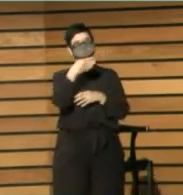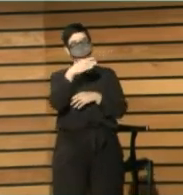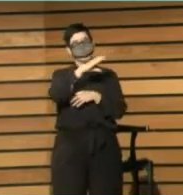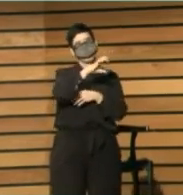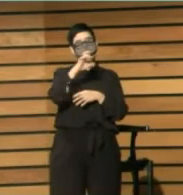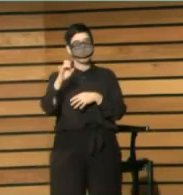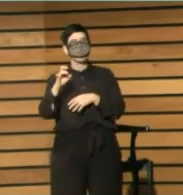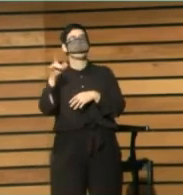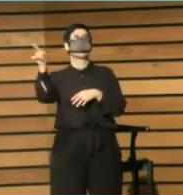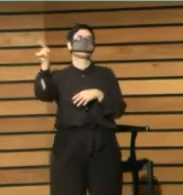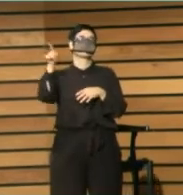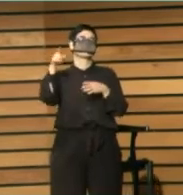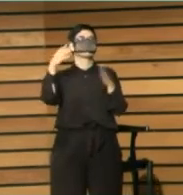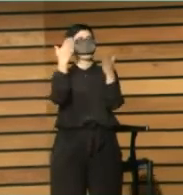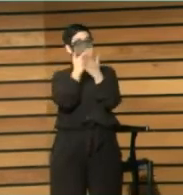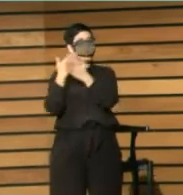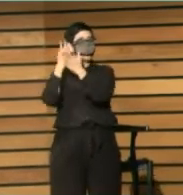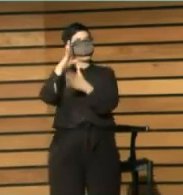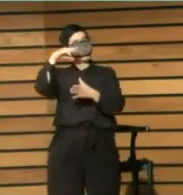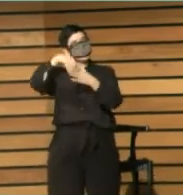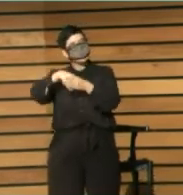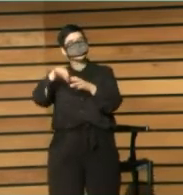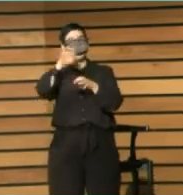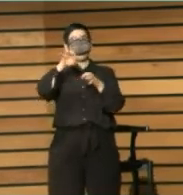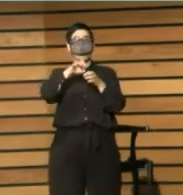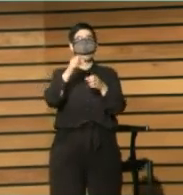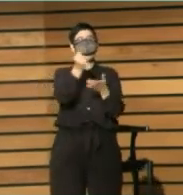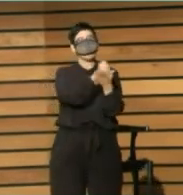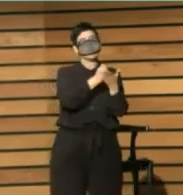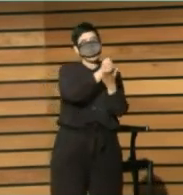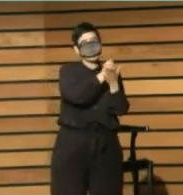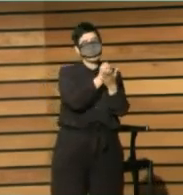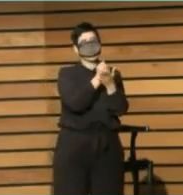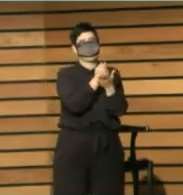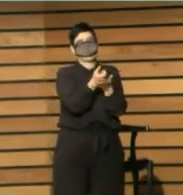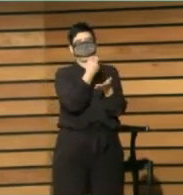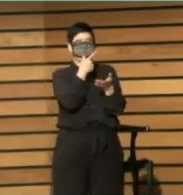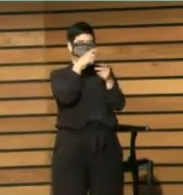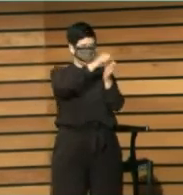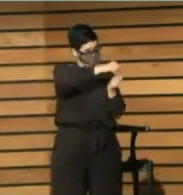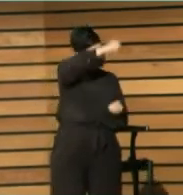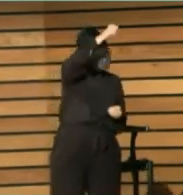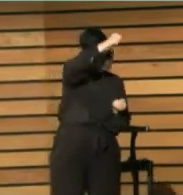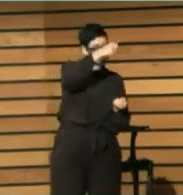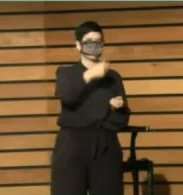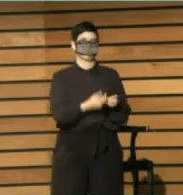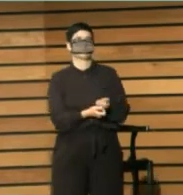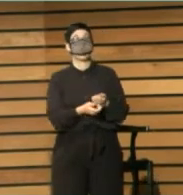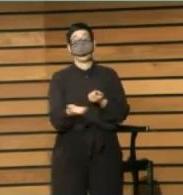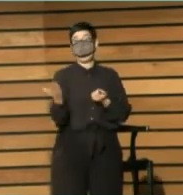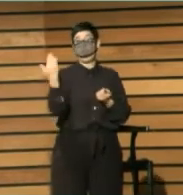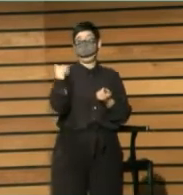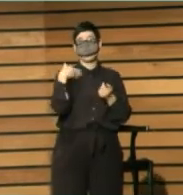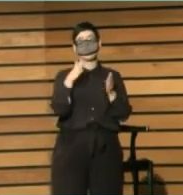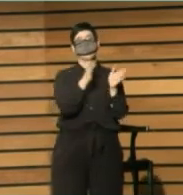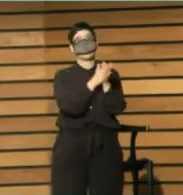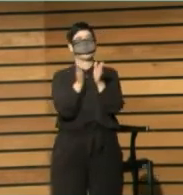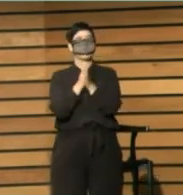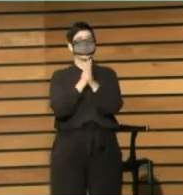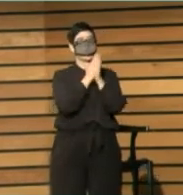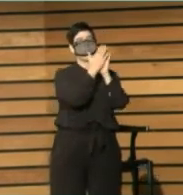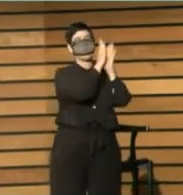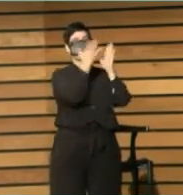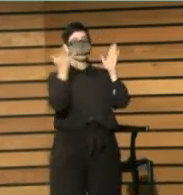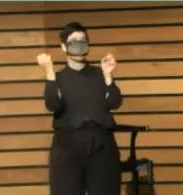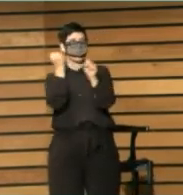prospectos. Ayer les conté a mis amigas bibliotecarias que me acompañaron en mi dicharachero